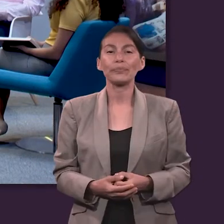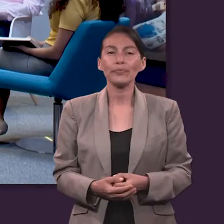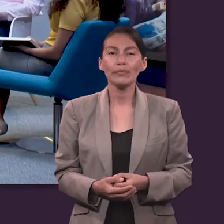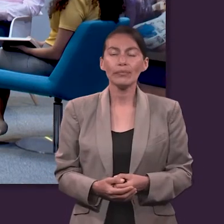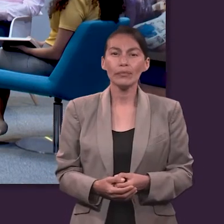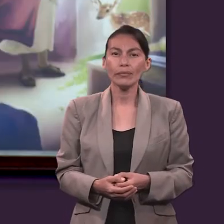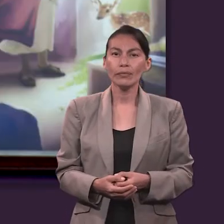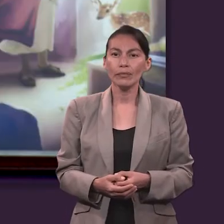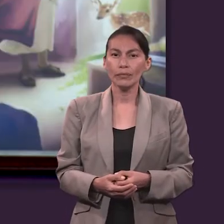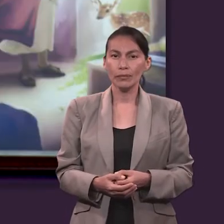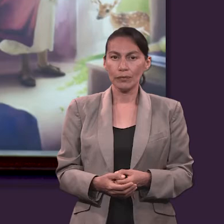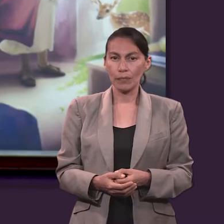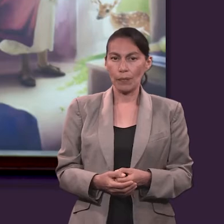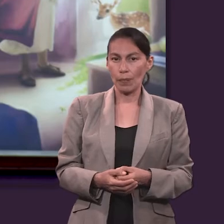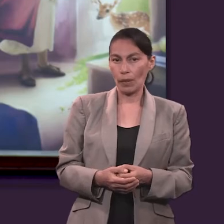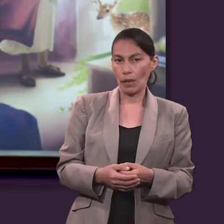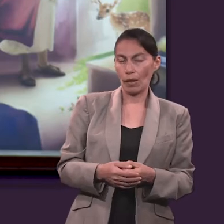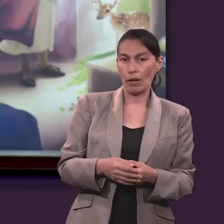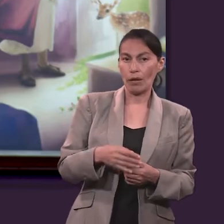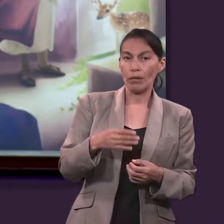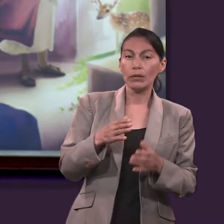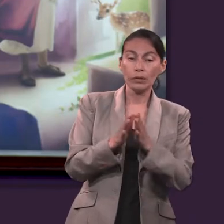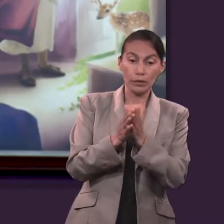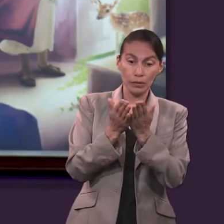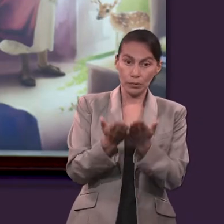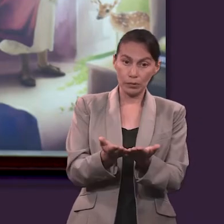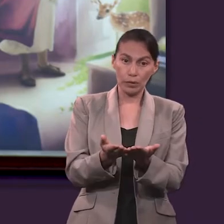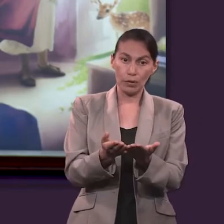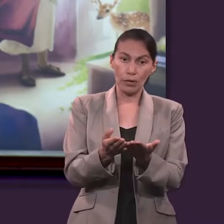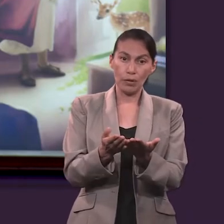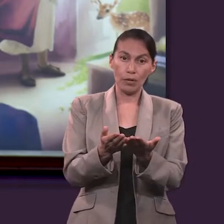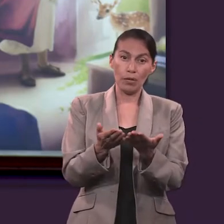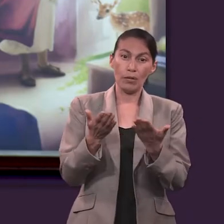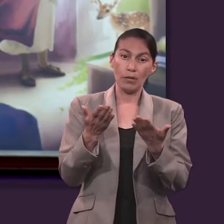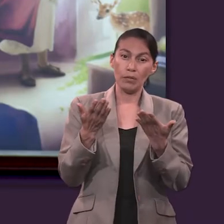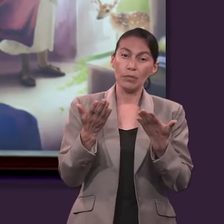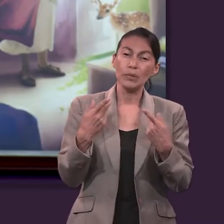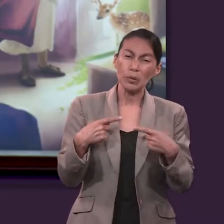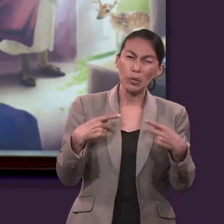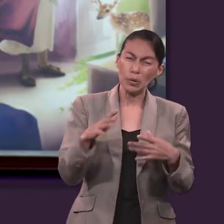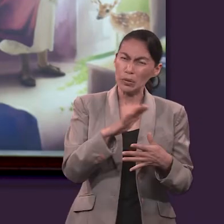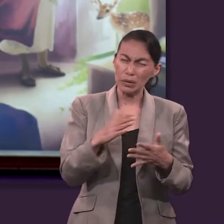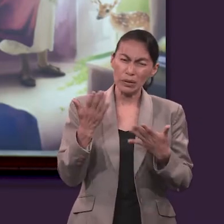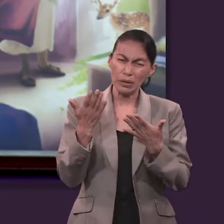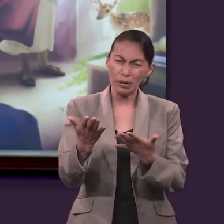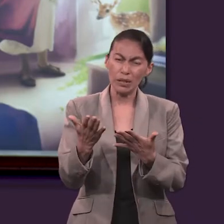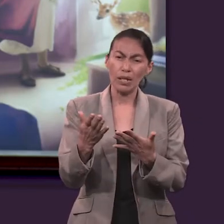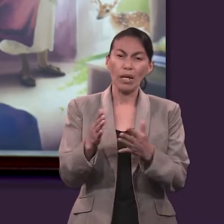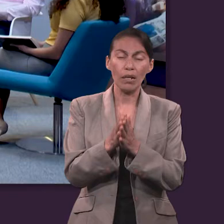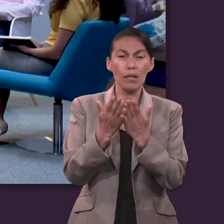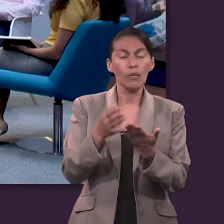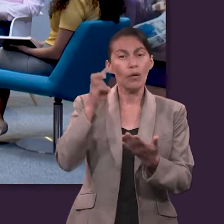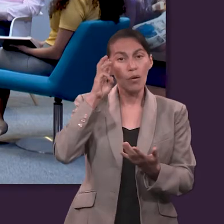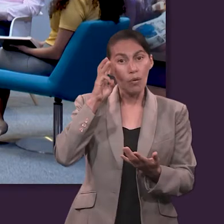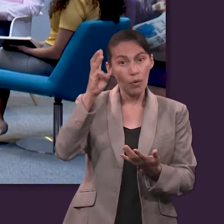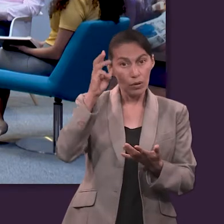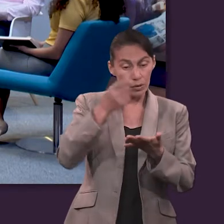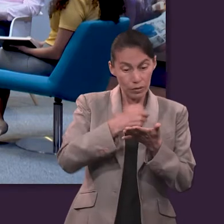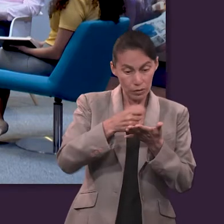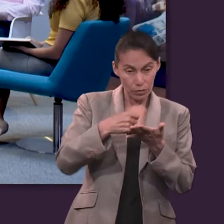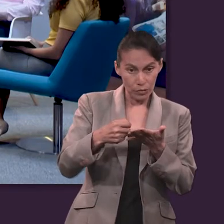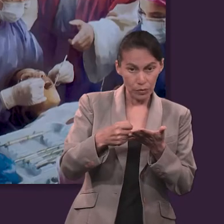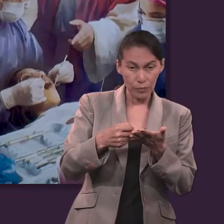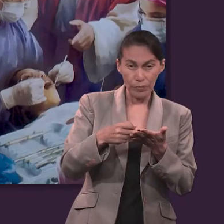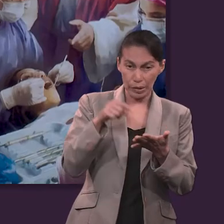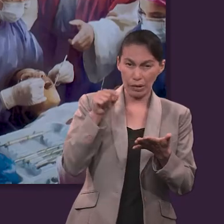amparándose en esta ilustración del salmista, en el libro El deseo de todas las gentes, la autora Elena G. de White, tiene una frase que a mí me gusta